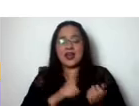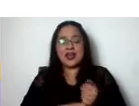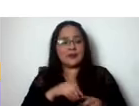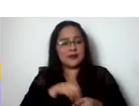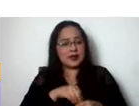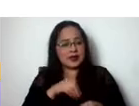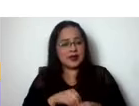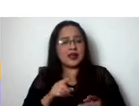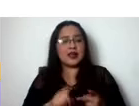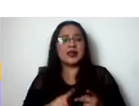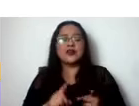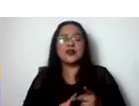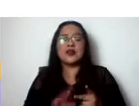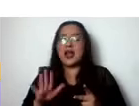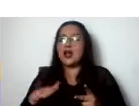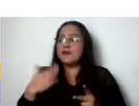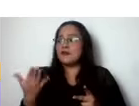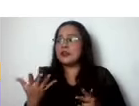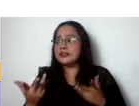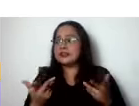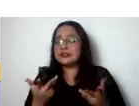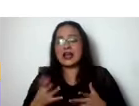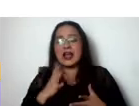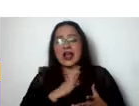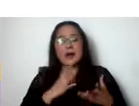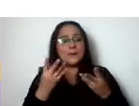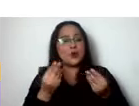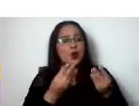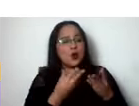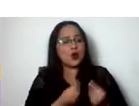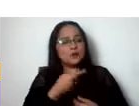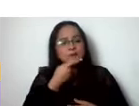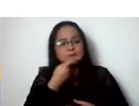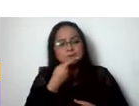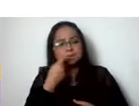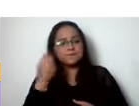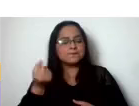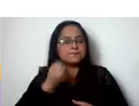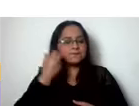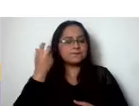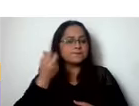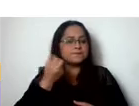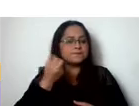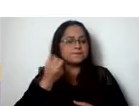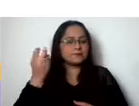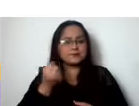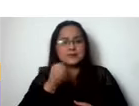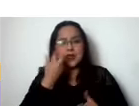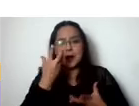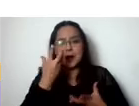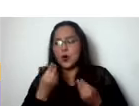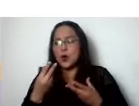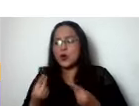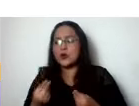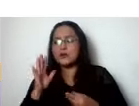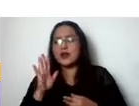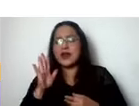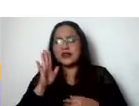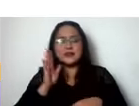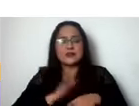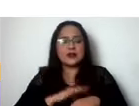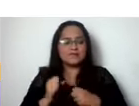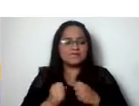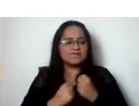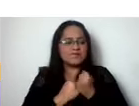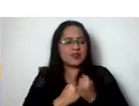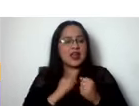privado. Y de verdad hay muchos discursos, pero muchísimos. Estamos llenas de discursos que están reforzando todo el tiempo que lo que